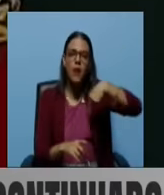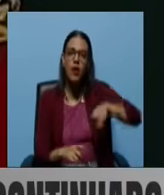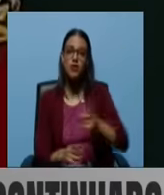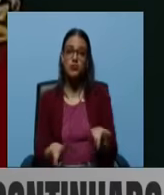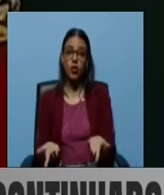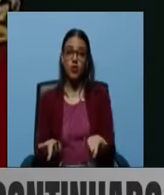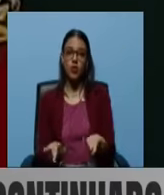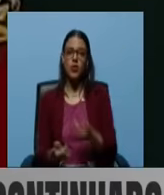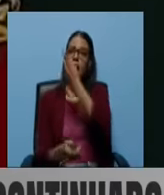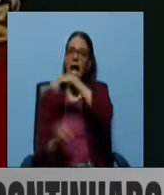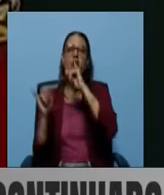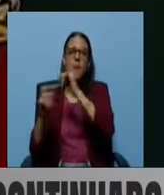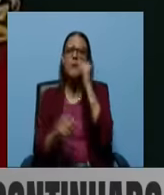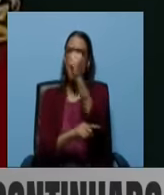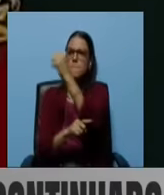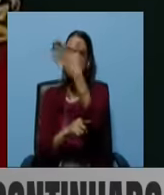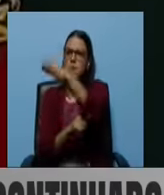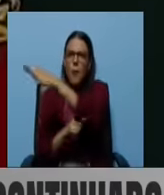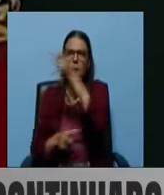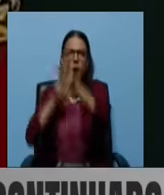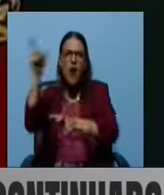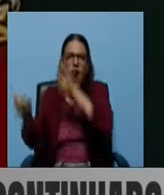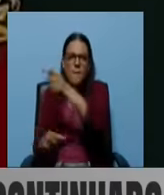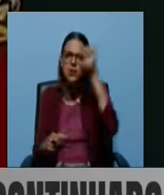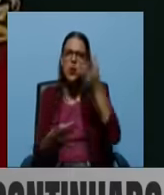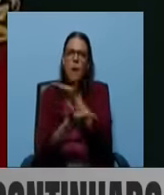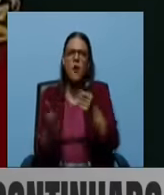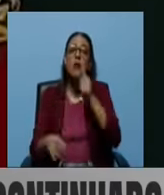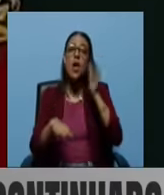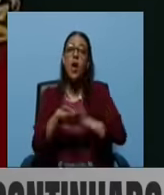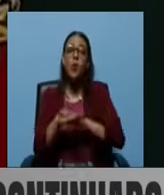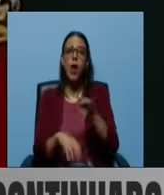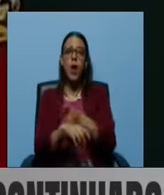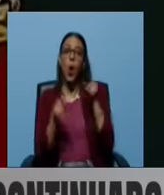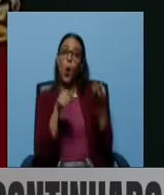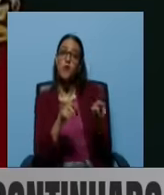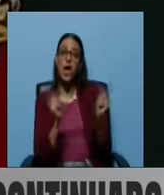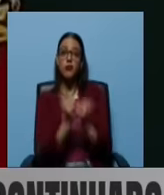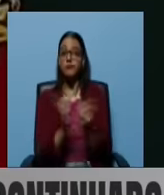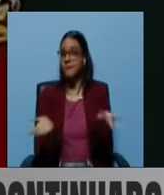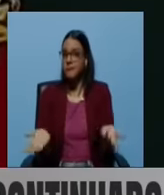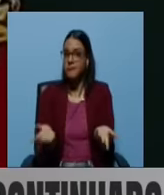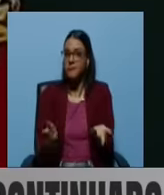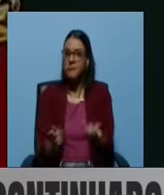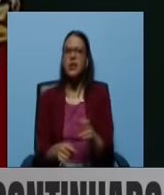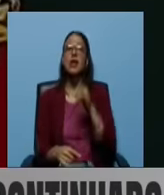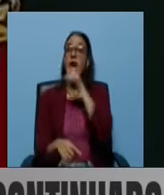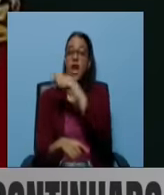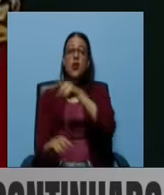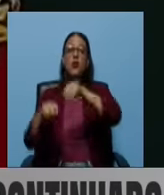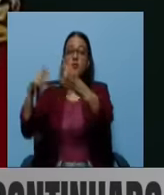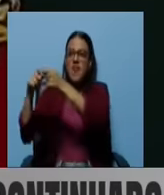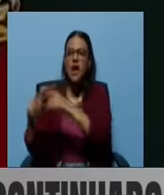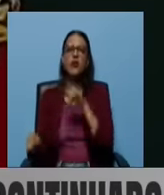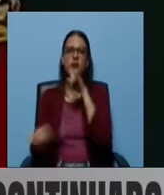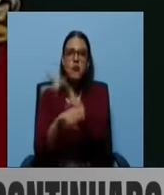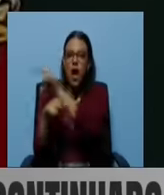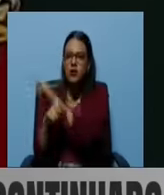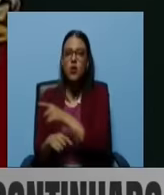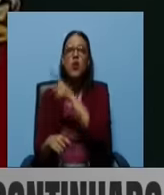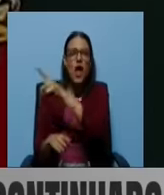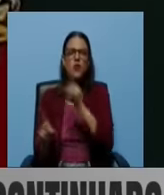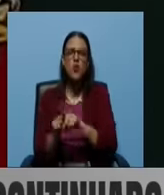Ellos matan a su propia gente. ¿Y quién es el culpable? El gobierno. Daño y engaño. Miren, son tan